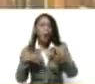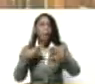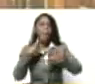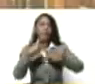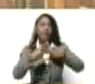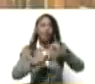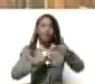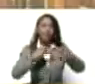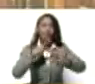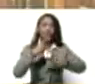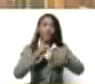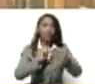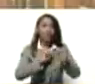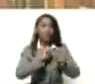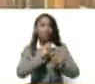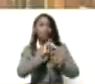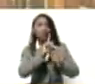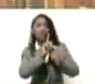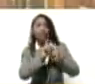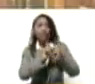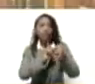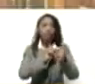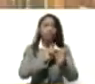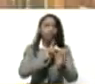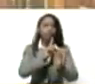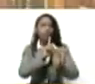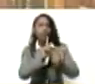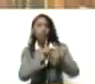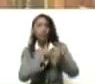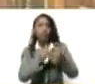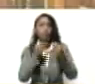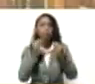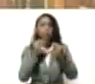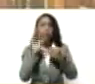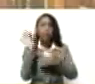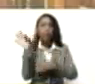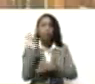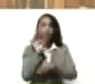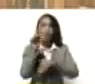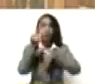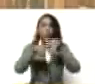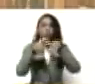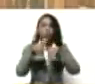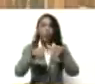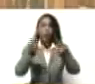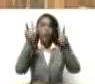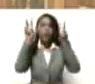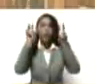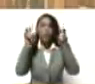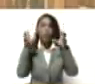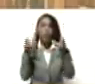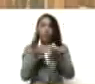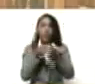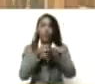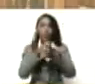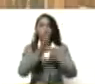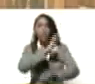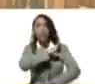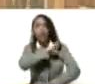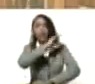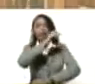estadística proyectan un crecimiento en el año 2021